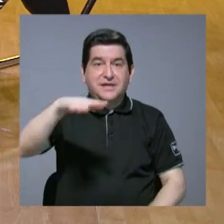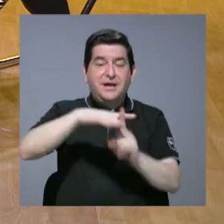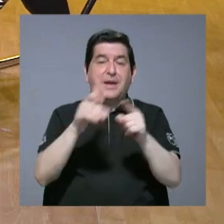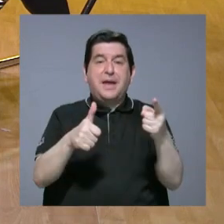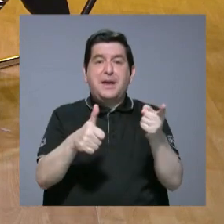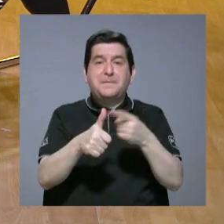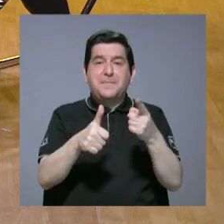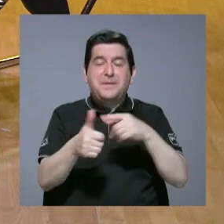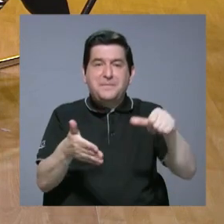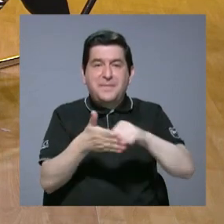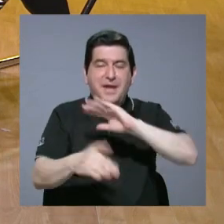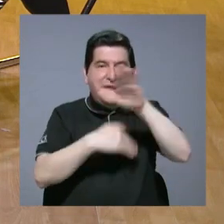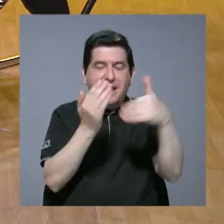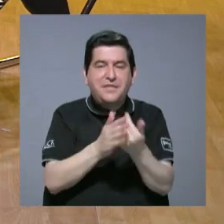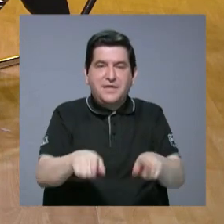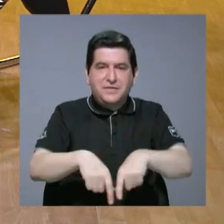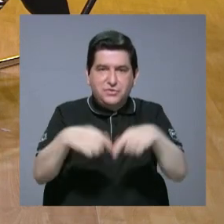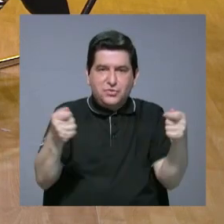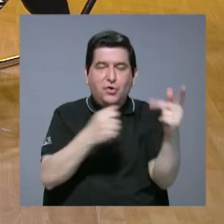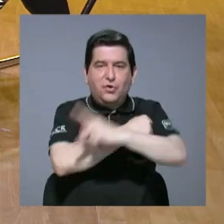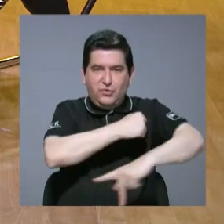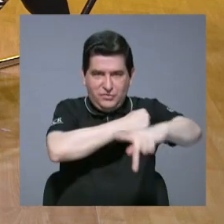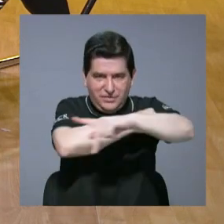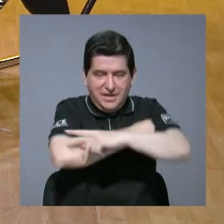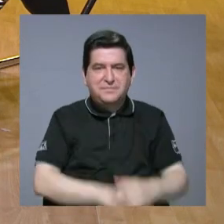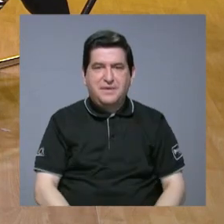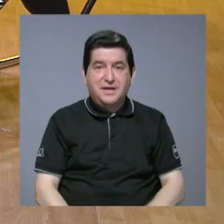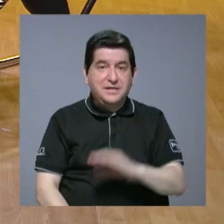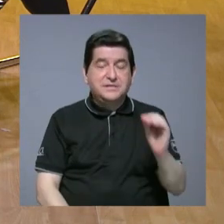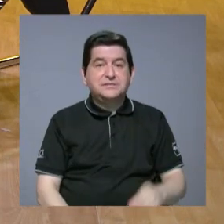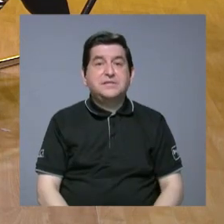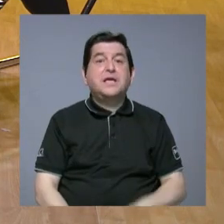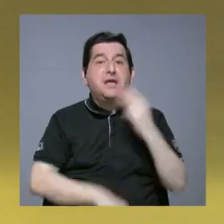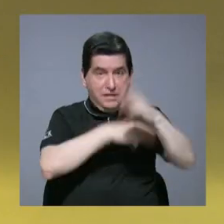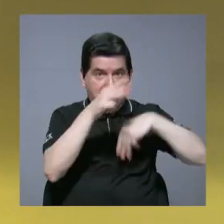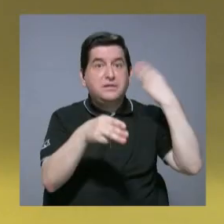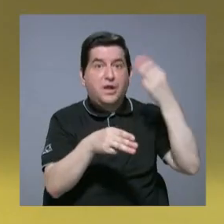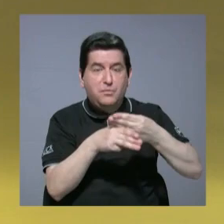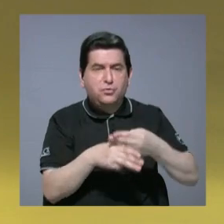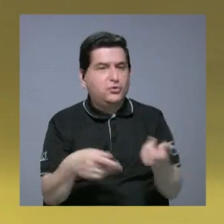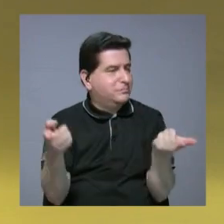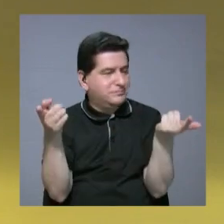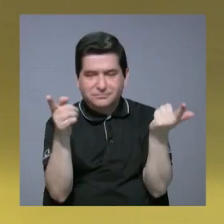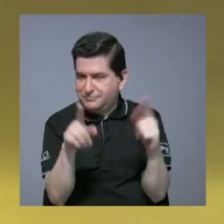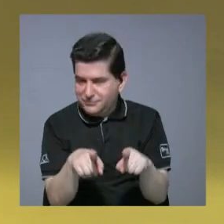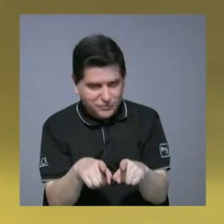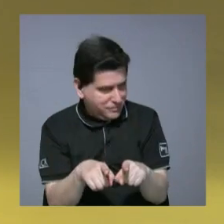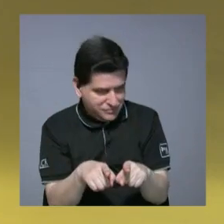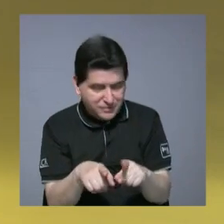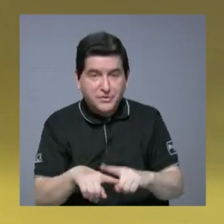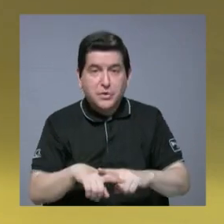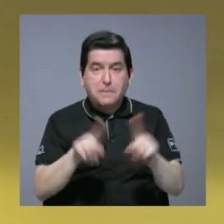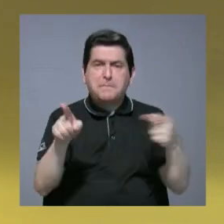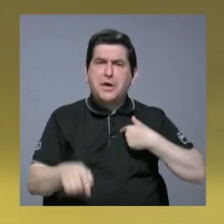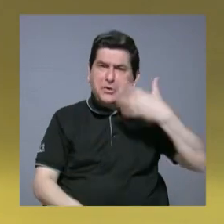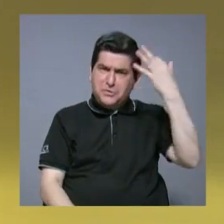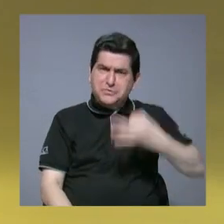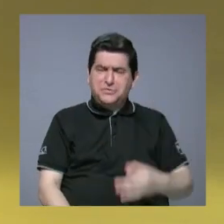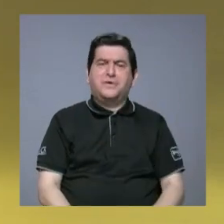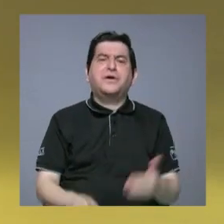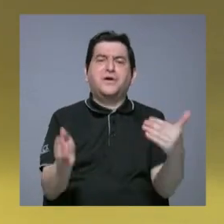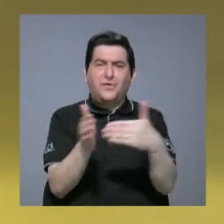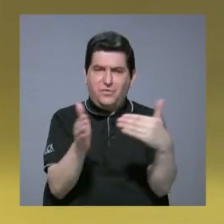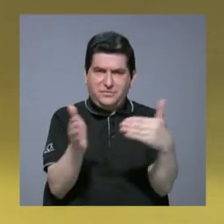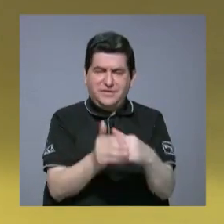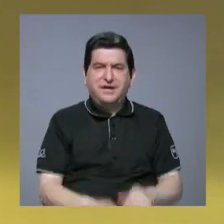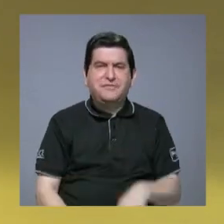primera página de todos los diarios del país y en buena parte de los diarios del mundo. No ocurrió. Pero me parece que, de nuevo,